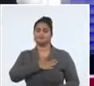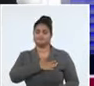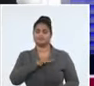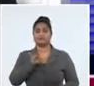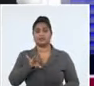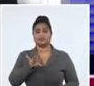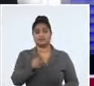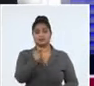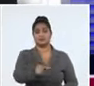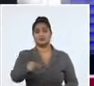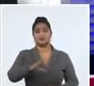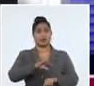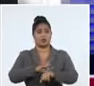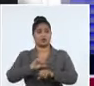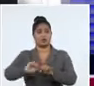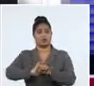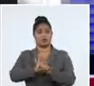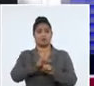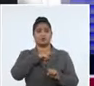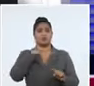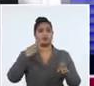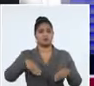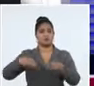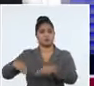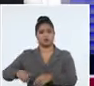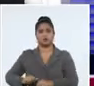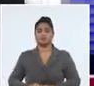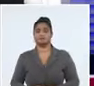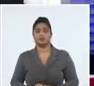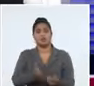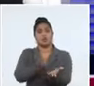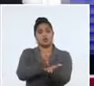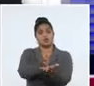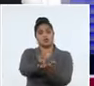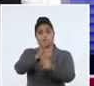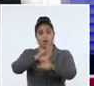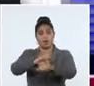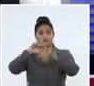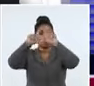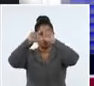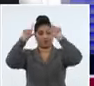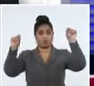aún activos en centros de nuestro país, centros de salud,